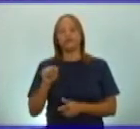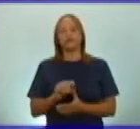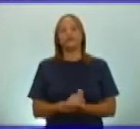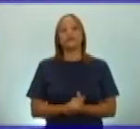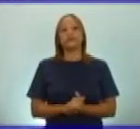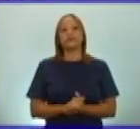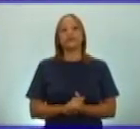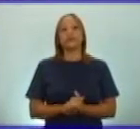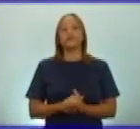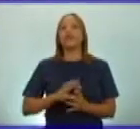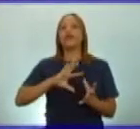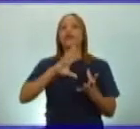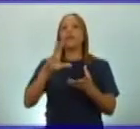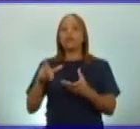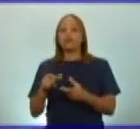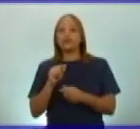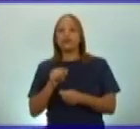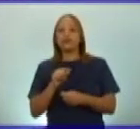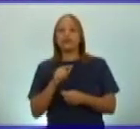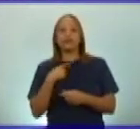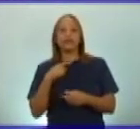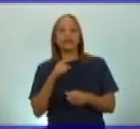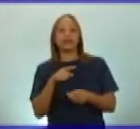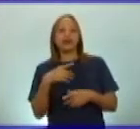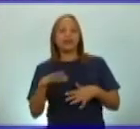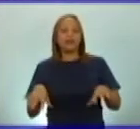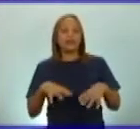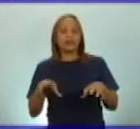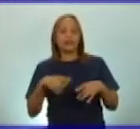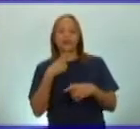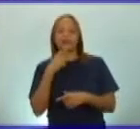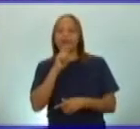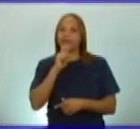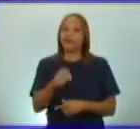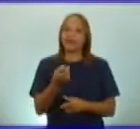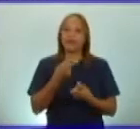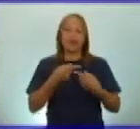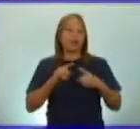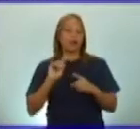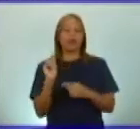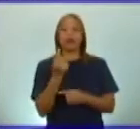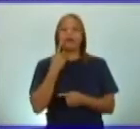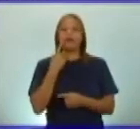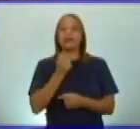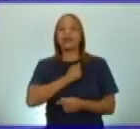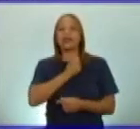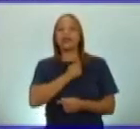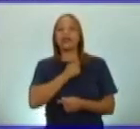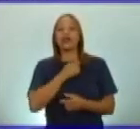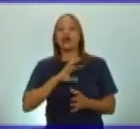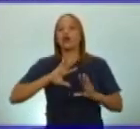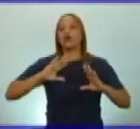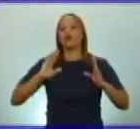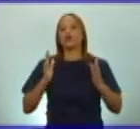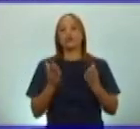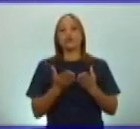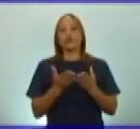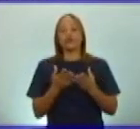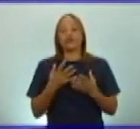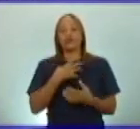pretexto, el mundo se vio envuelto en esa contienda simplemente porque querían las principales potencias capitalistas obtener